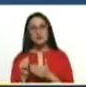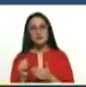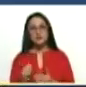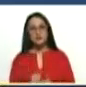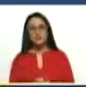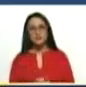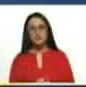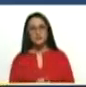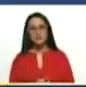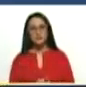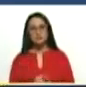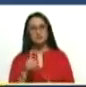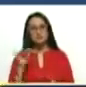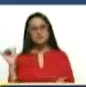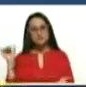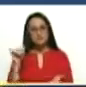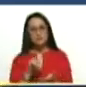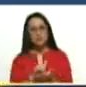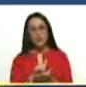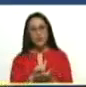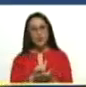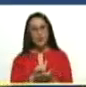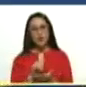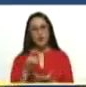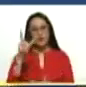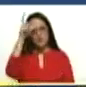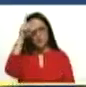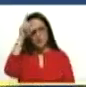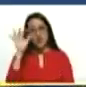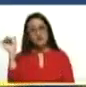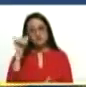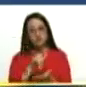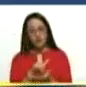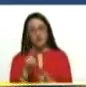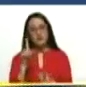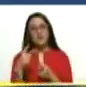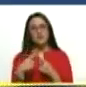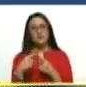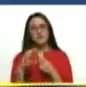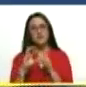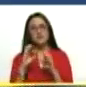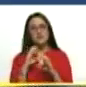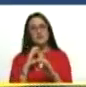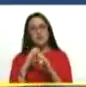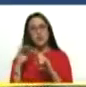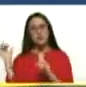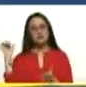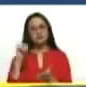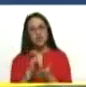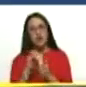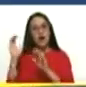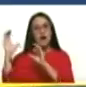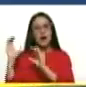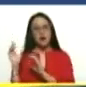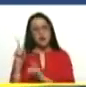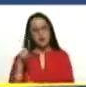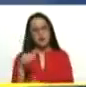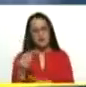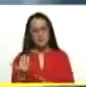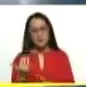En sus vuelos, las aerolíneas turcas y también el transporte aéreo de cargo ha